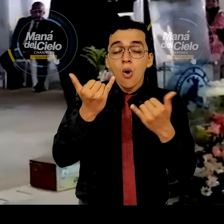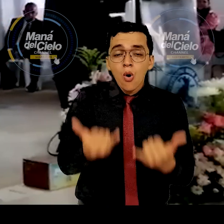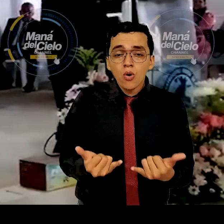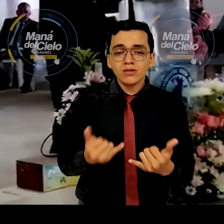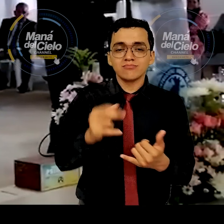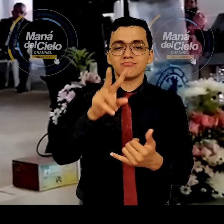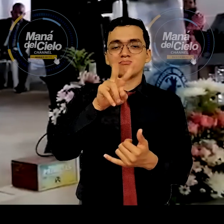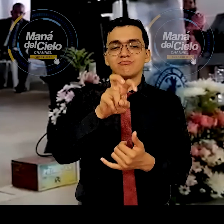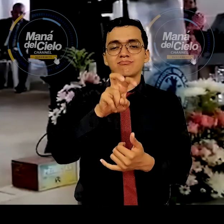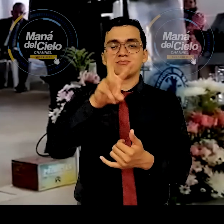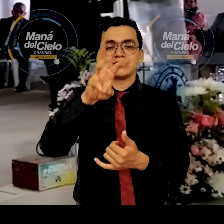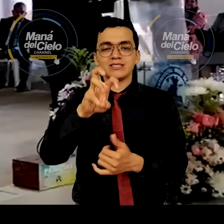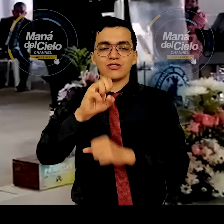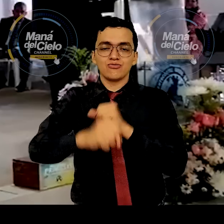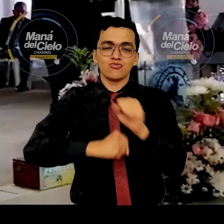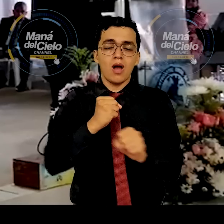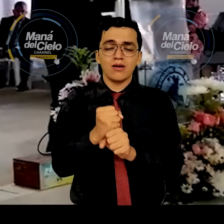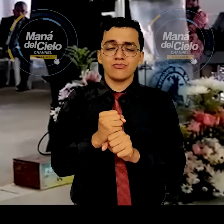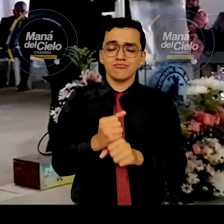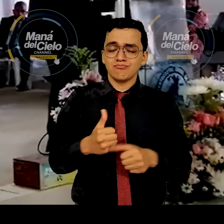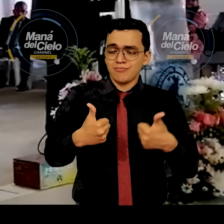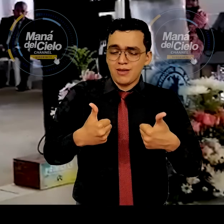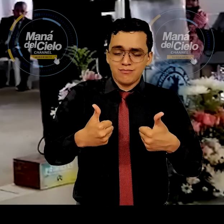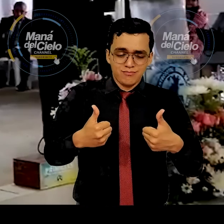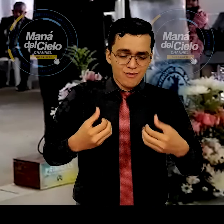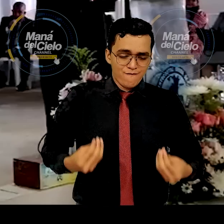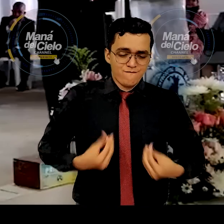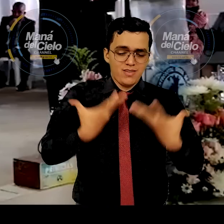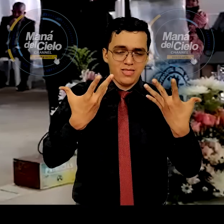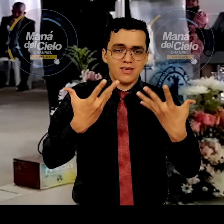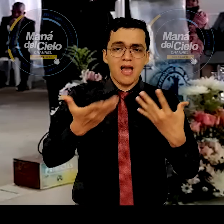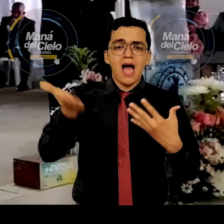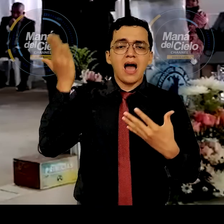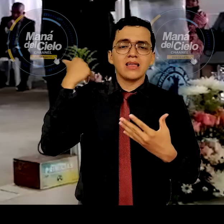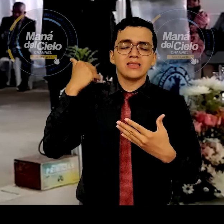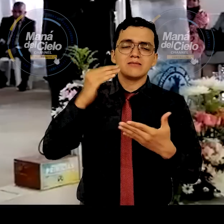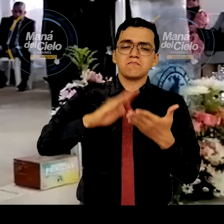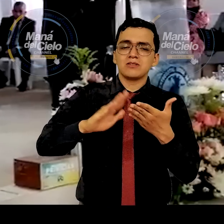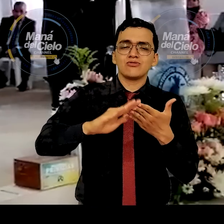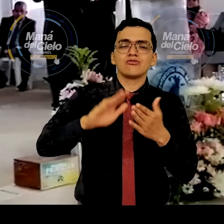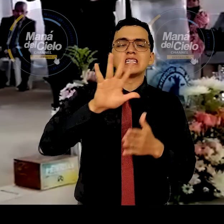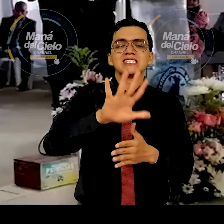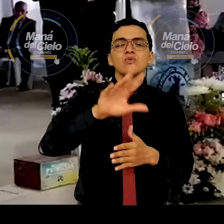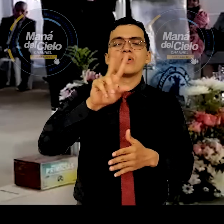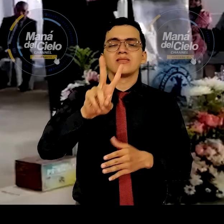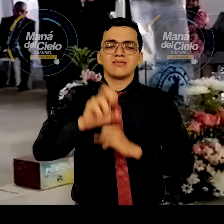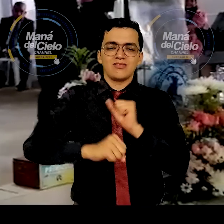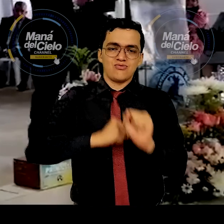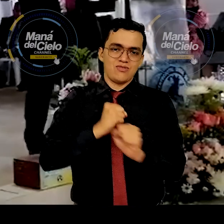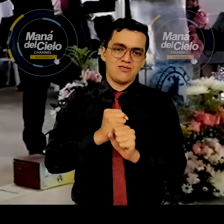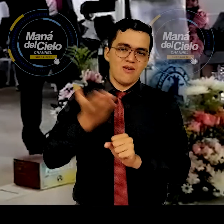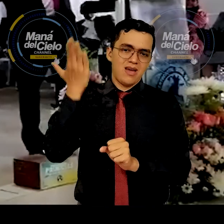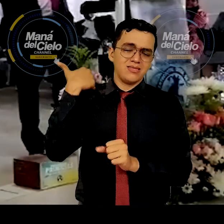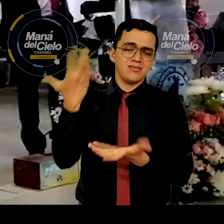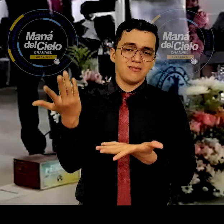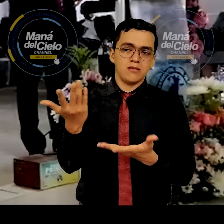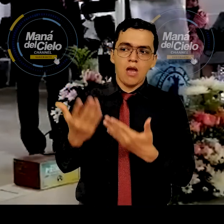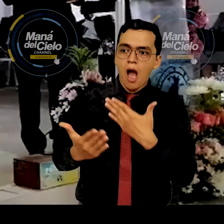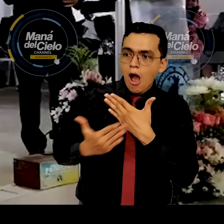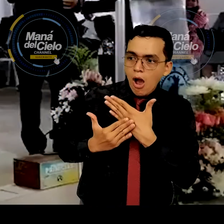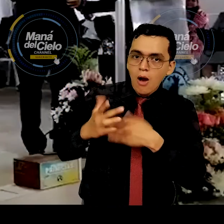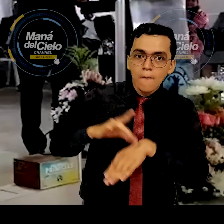siempre te dicen, ya, terminé, 52. Pero entonces tú reaccionas.